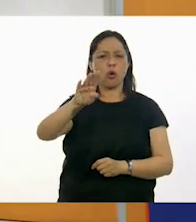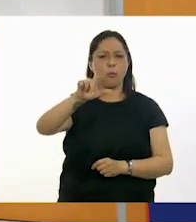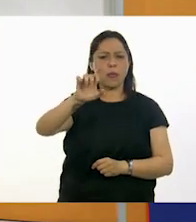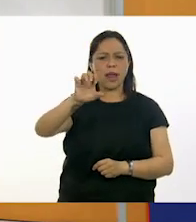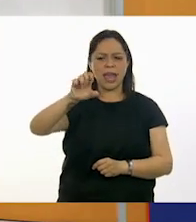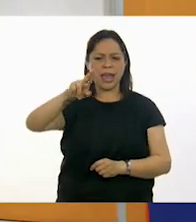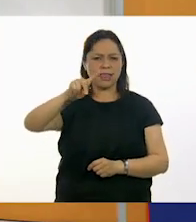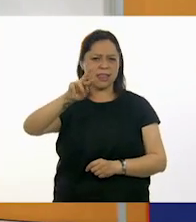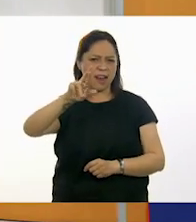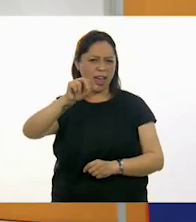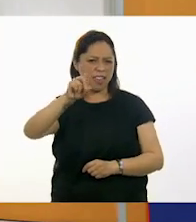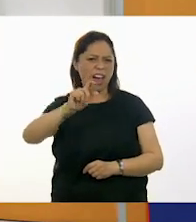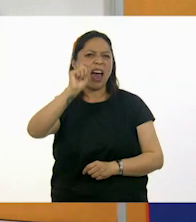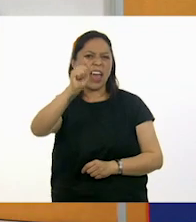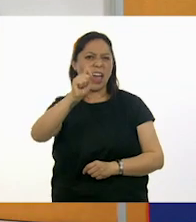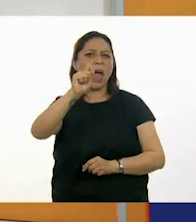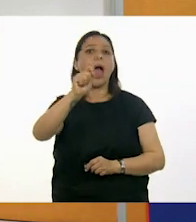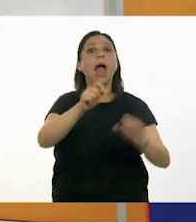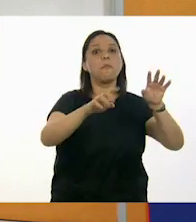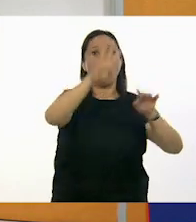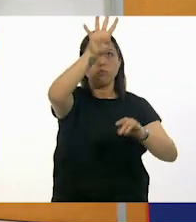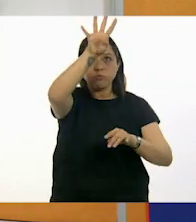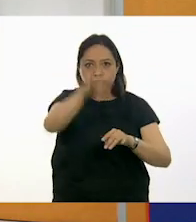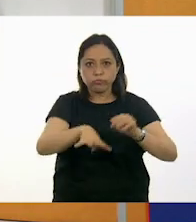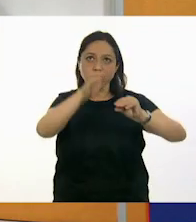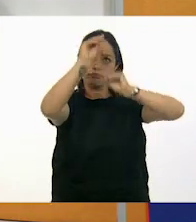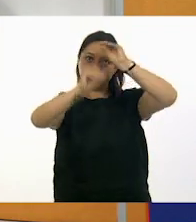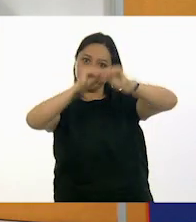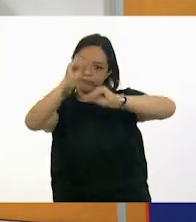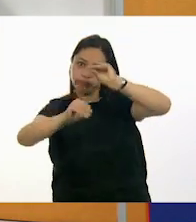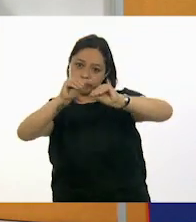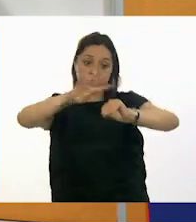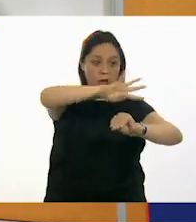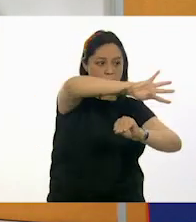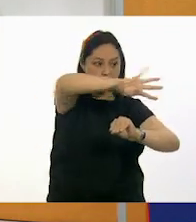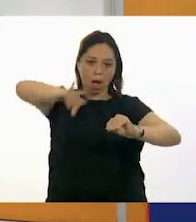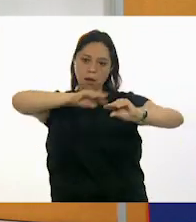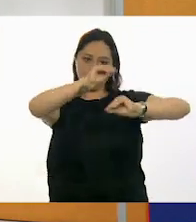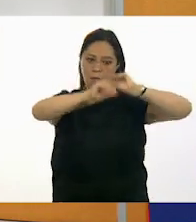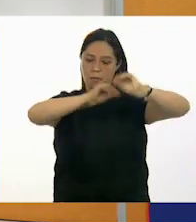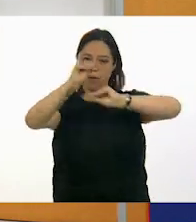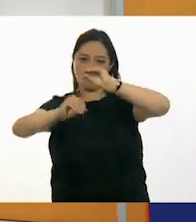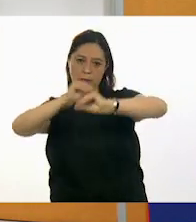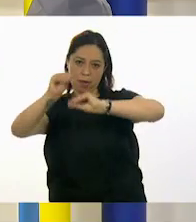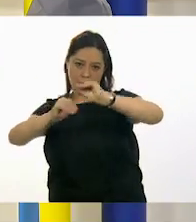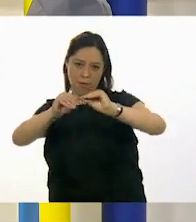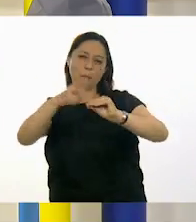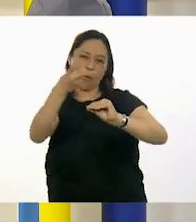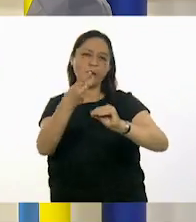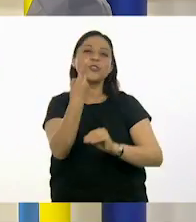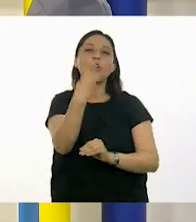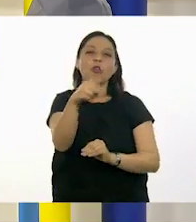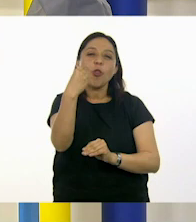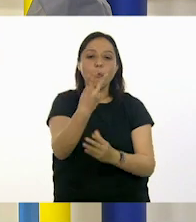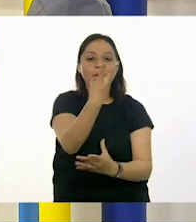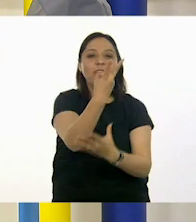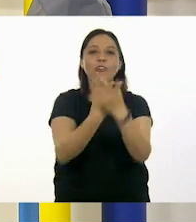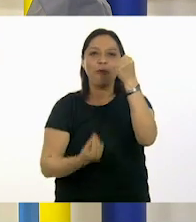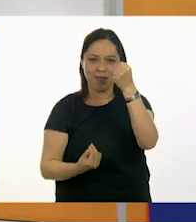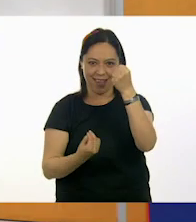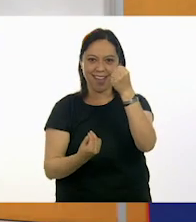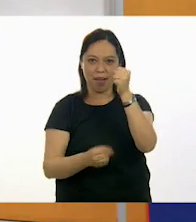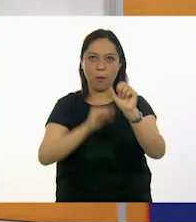podemos llenarla de dos lados, tanto de columnas como de filas, por eso se llama doble entrada. Muy bien.